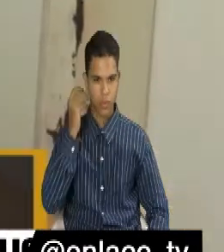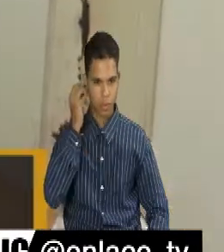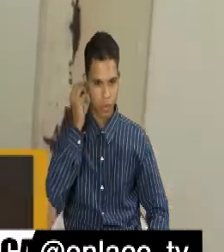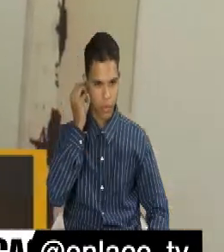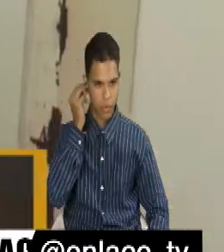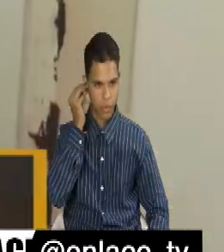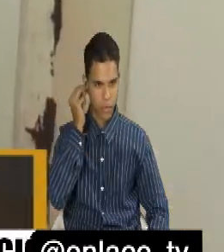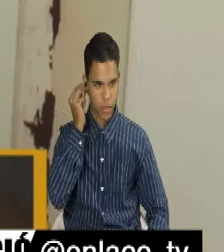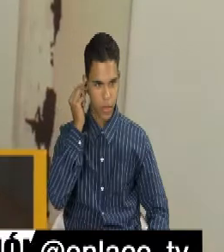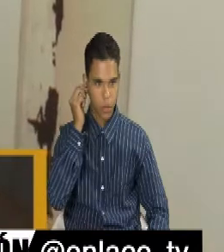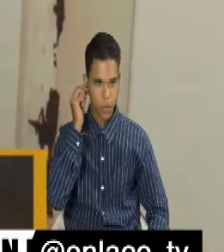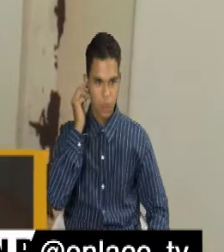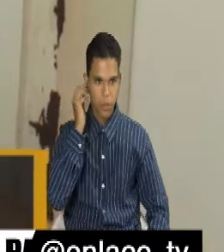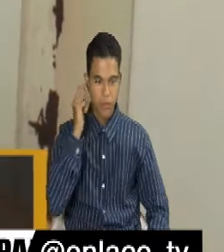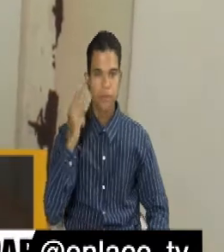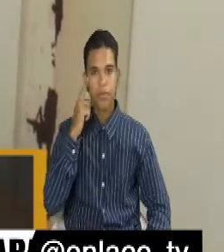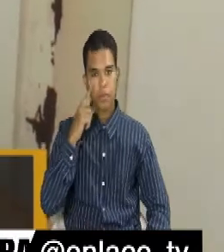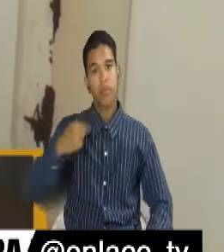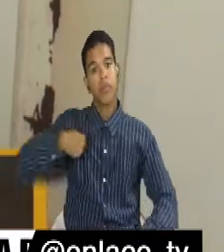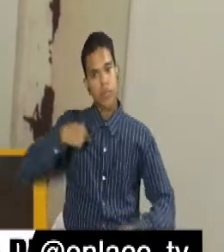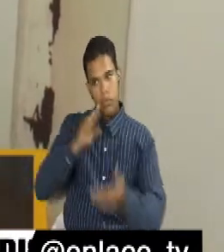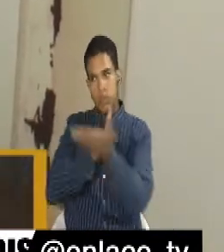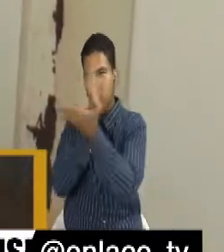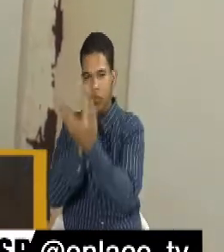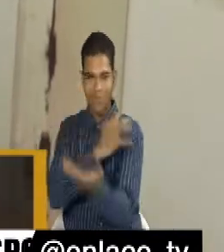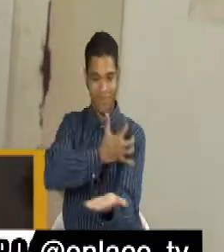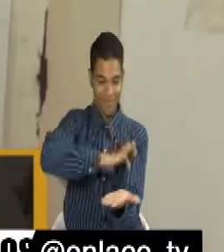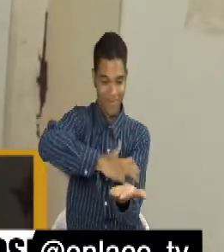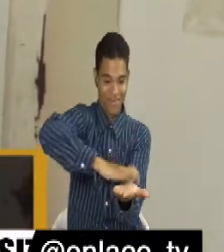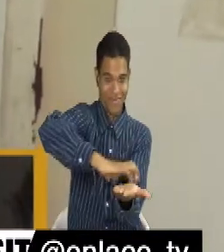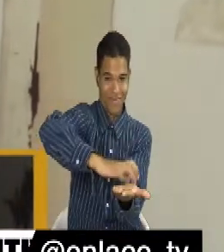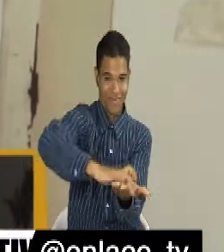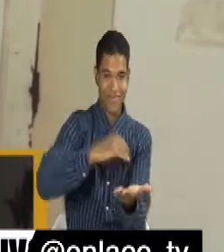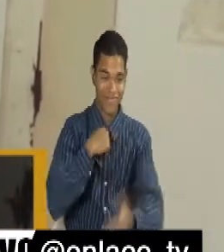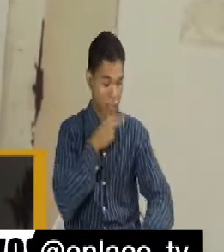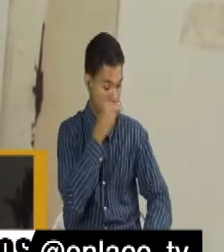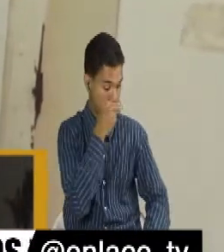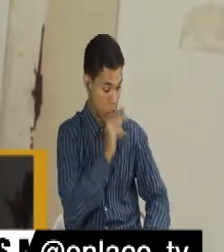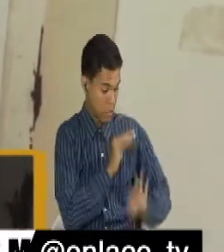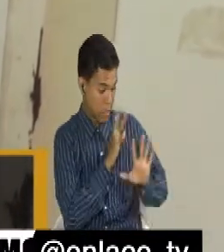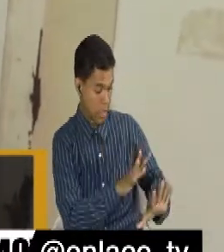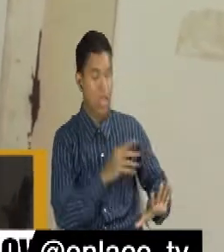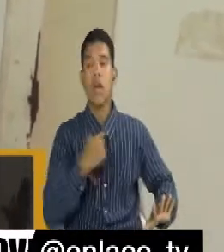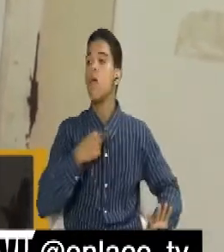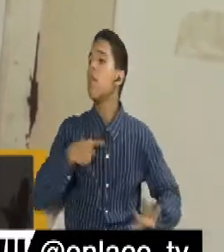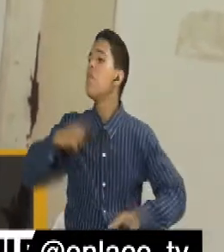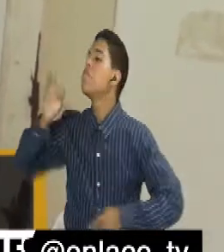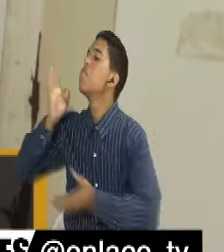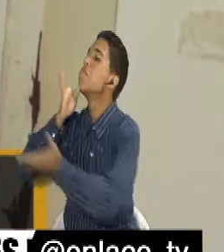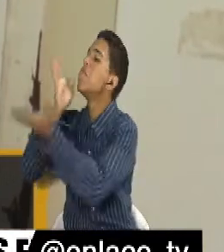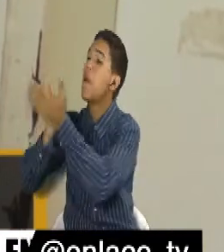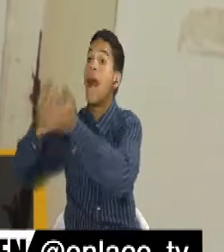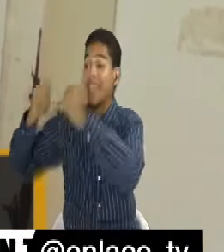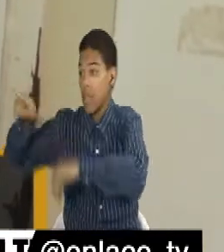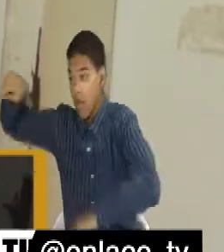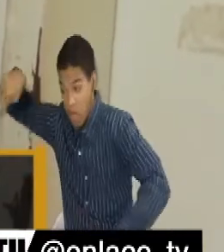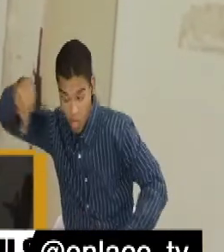Salió a hacer una carrera a Sabana Torres, dejó el muchacho ahí y ya se iba a devolver, y él dice que iba,